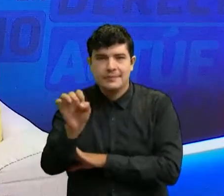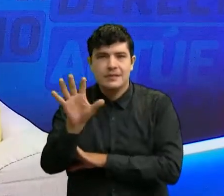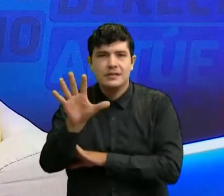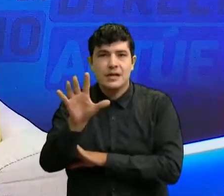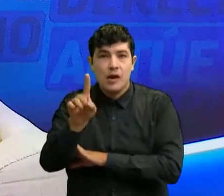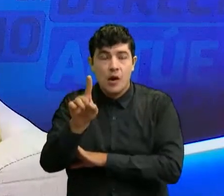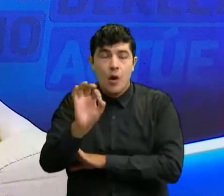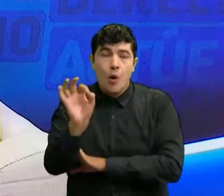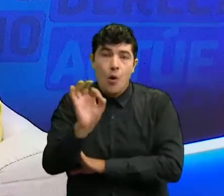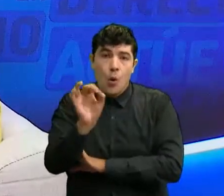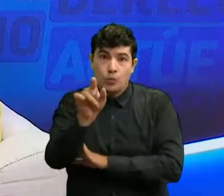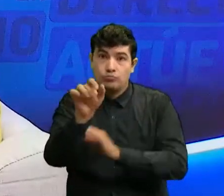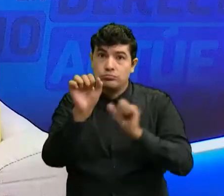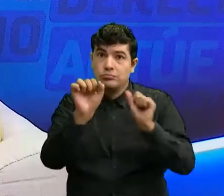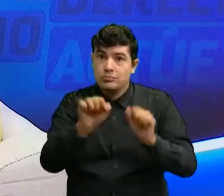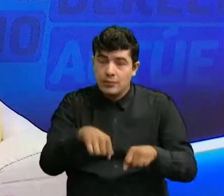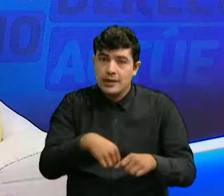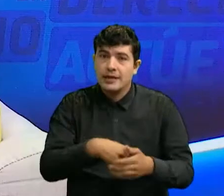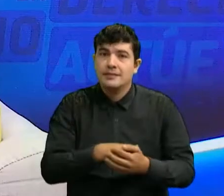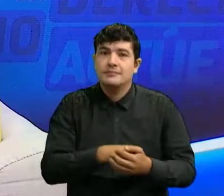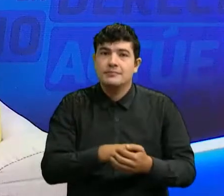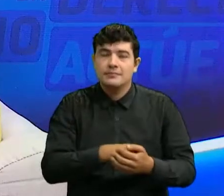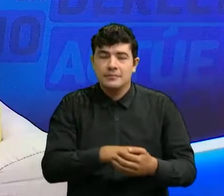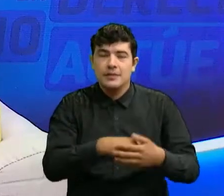310-2223-051, o que lo haga a través del